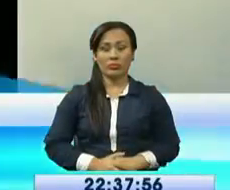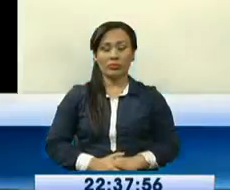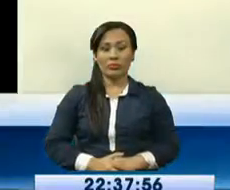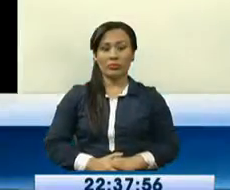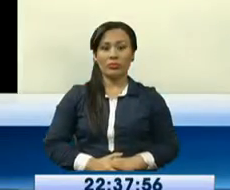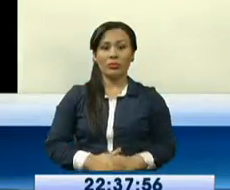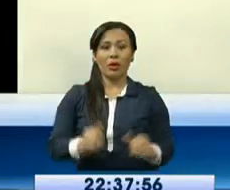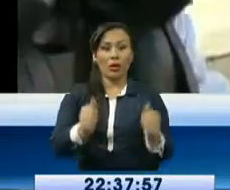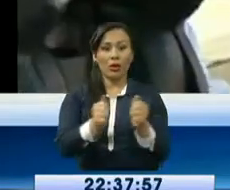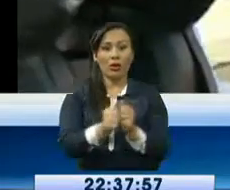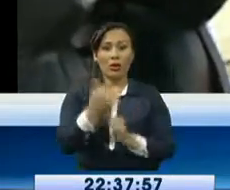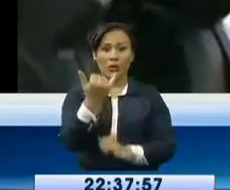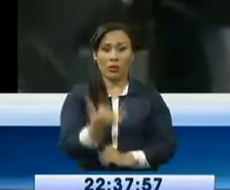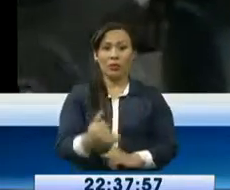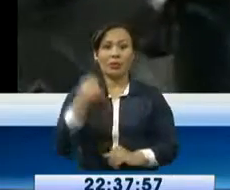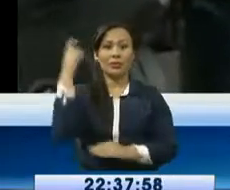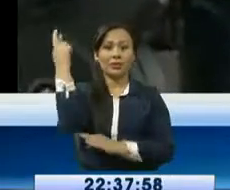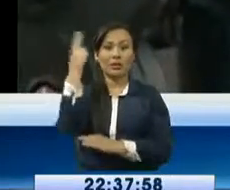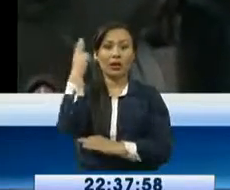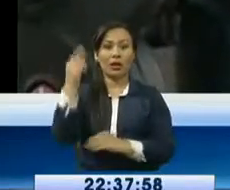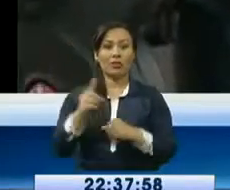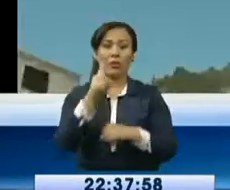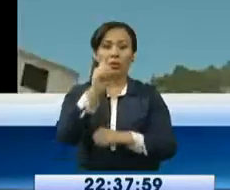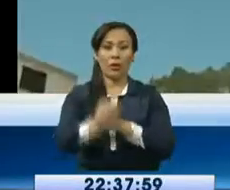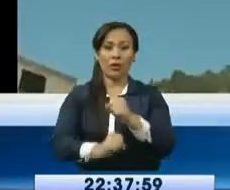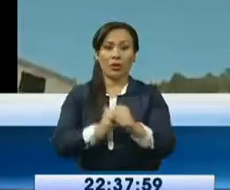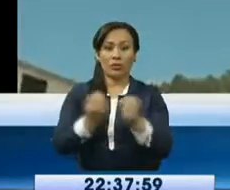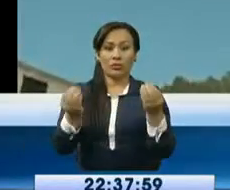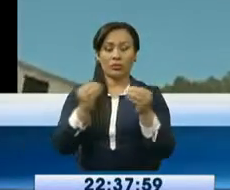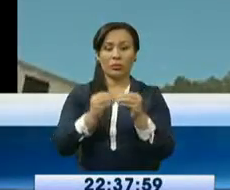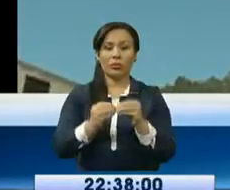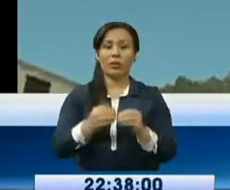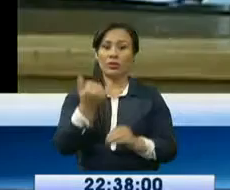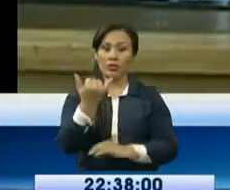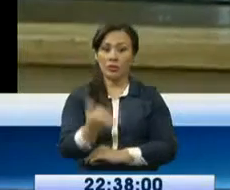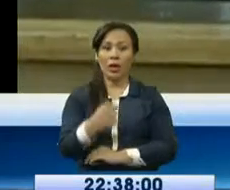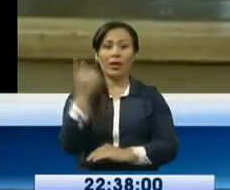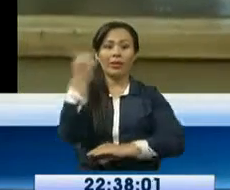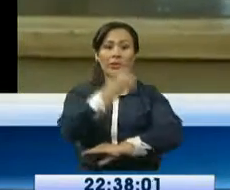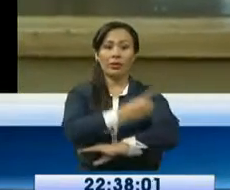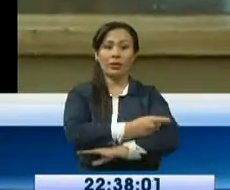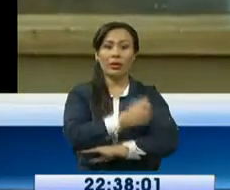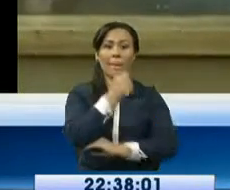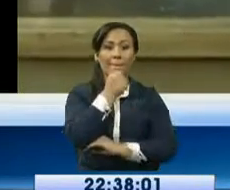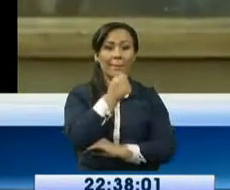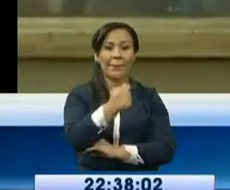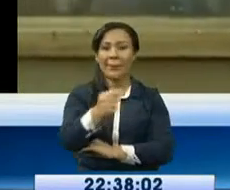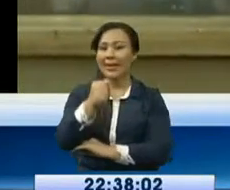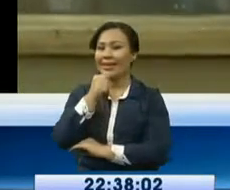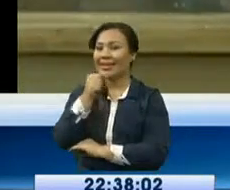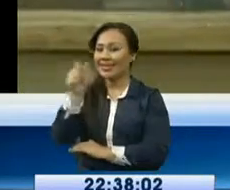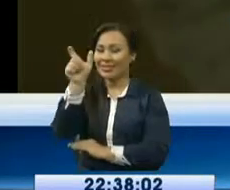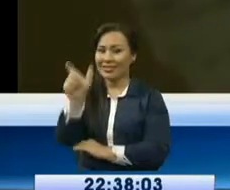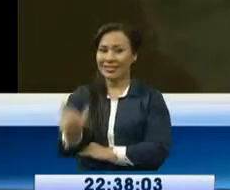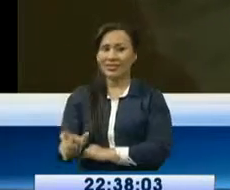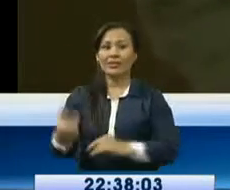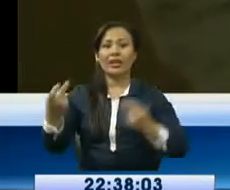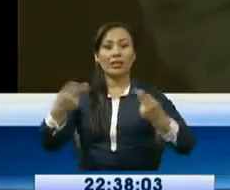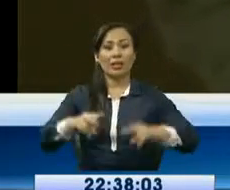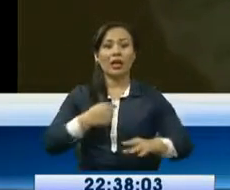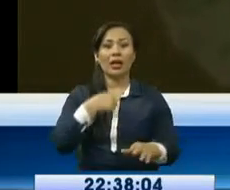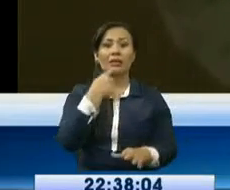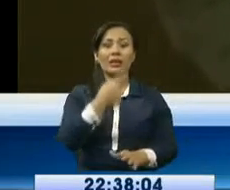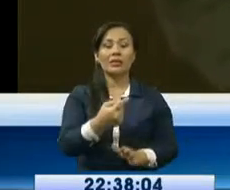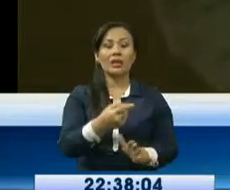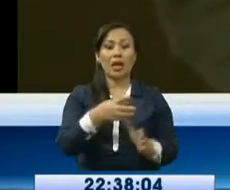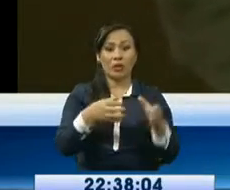tormenta. Con motivo de celebrarse un año más el Día del Periodista Ecuatoriano este 5 de enero, el Colegio de Periodistas de Pichincha anuncia que presentará una